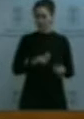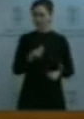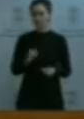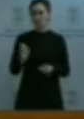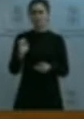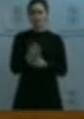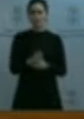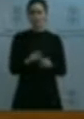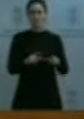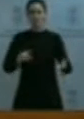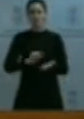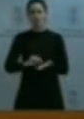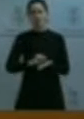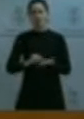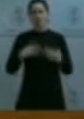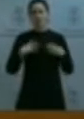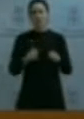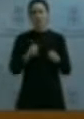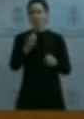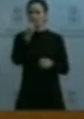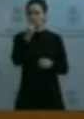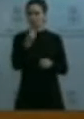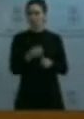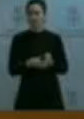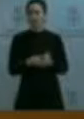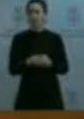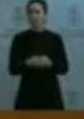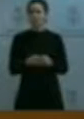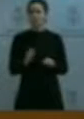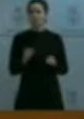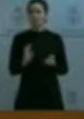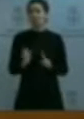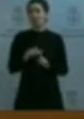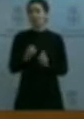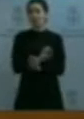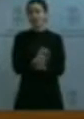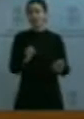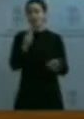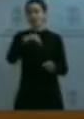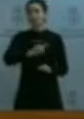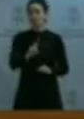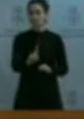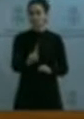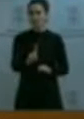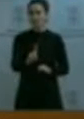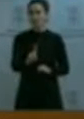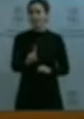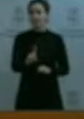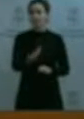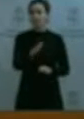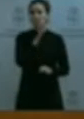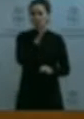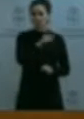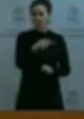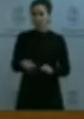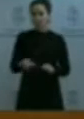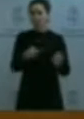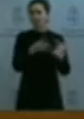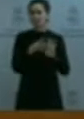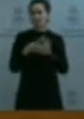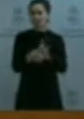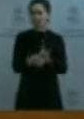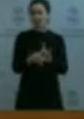esas, ninguna se había resuelto, salvo una, que se había devuelto el dinero, pero se había ido por otra vía. Bien, pero es que